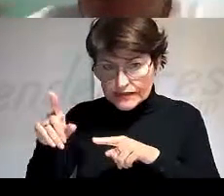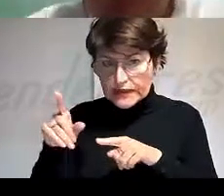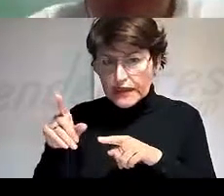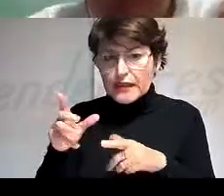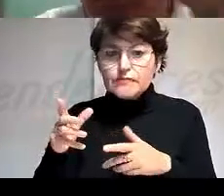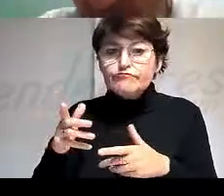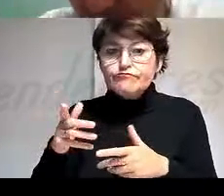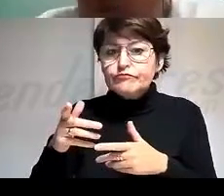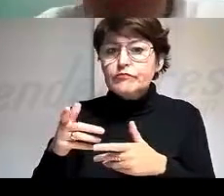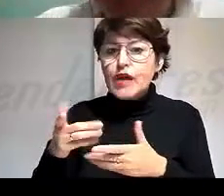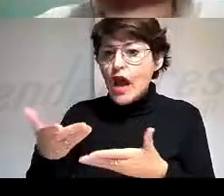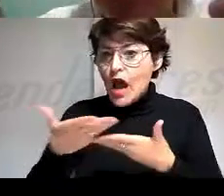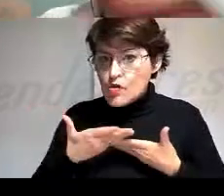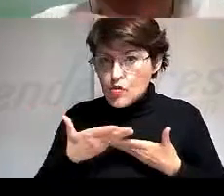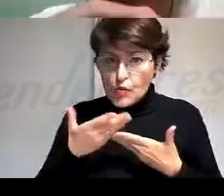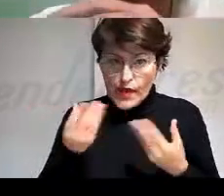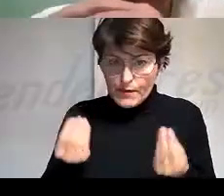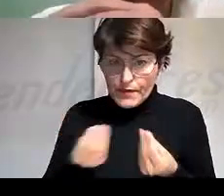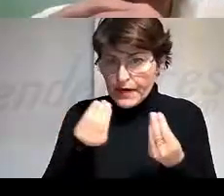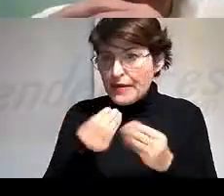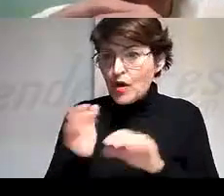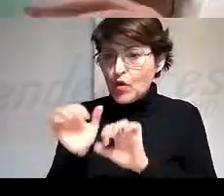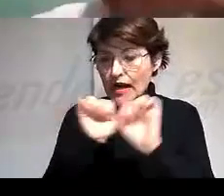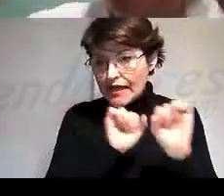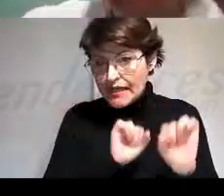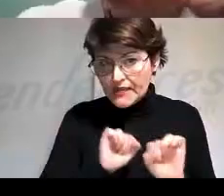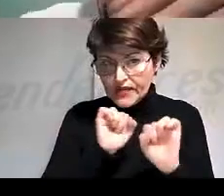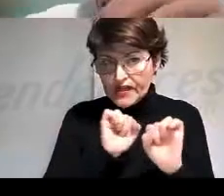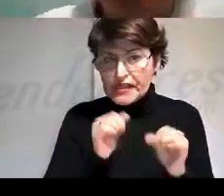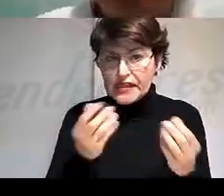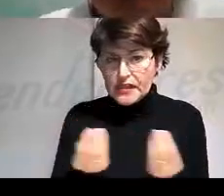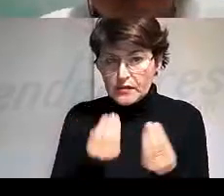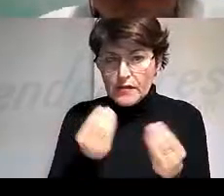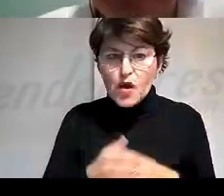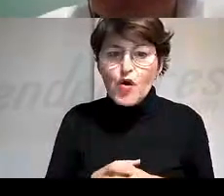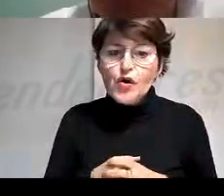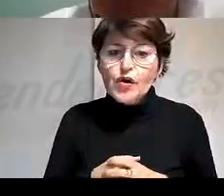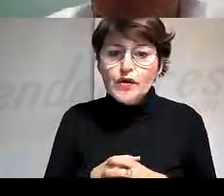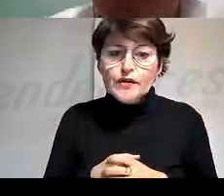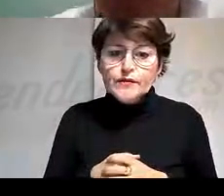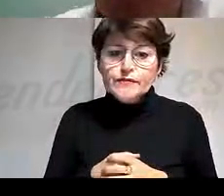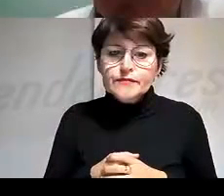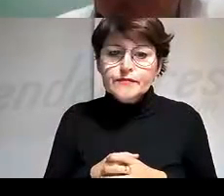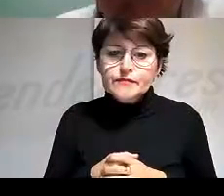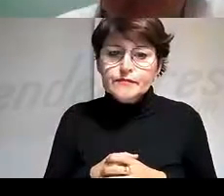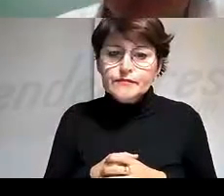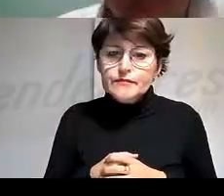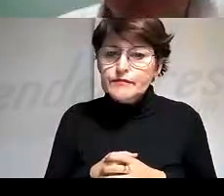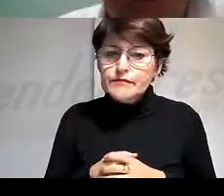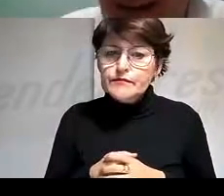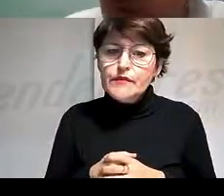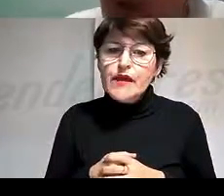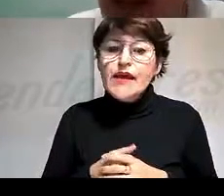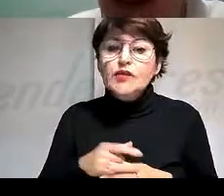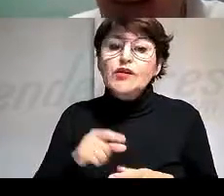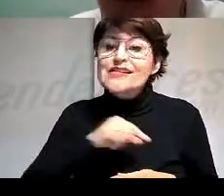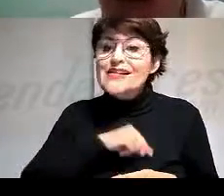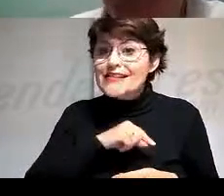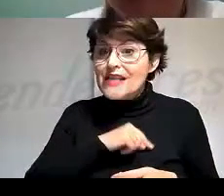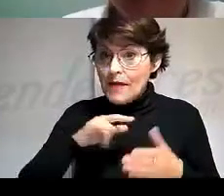menos modulada, o sea, que no sea masiva, lo que estamos haciendo es exponer ese sistema inmunitario a